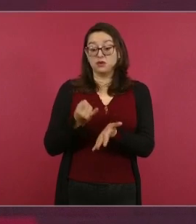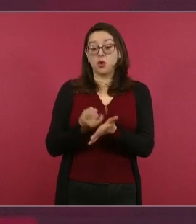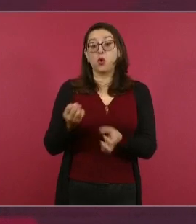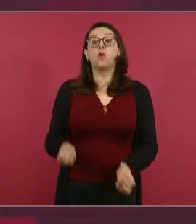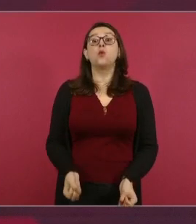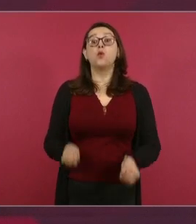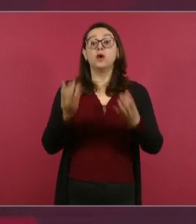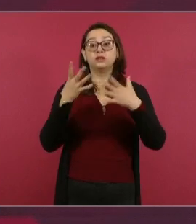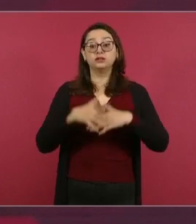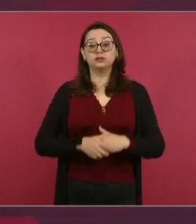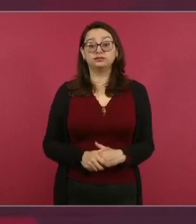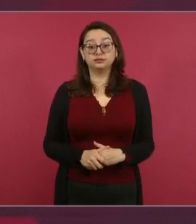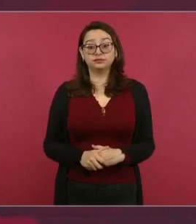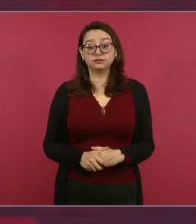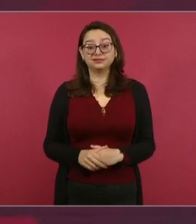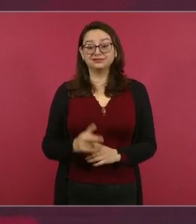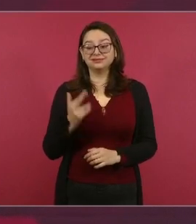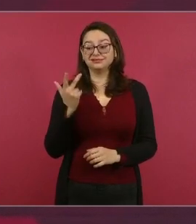millones de pesos,